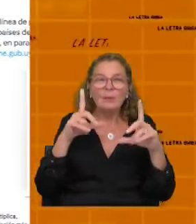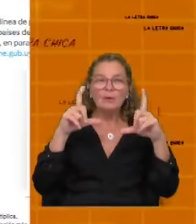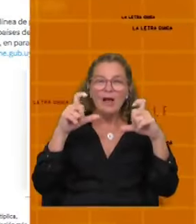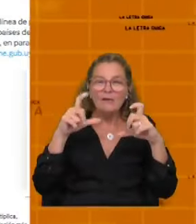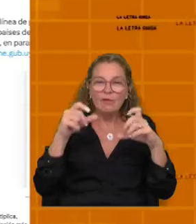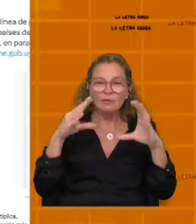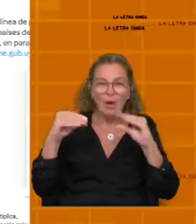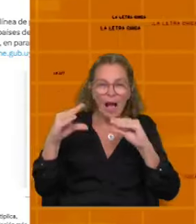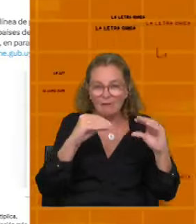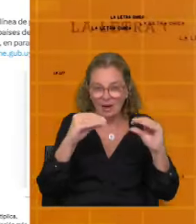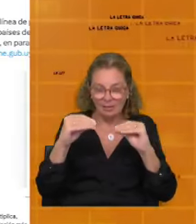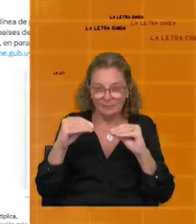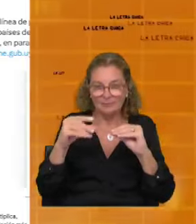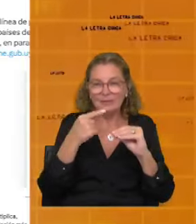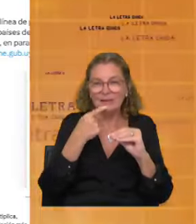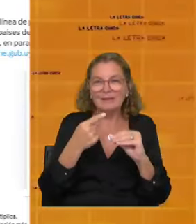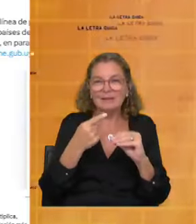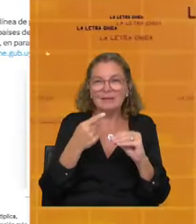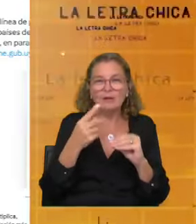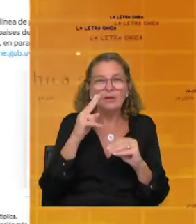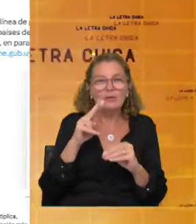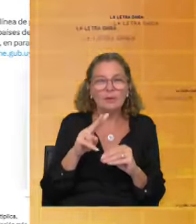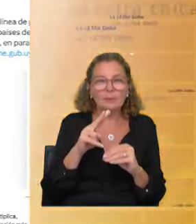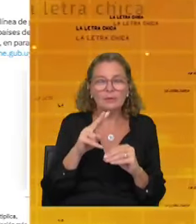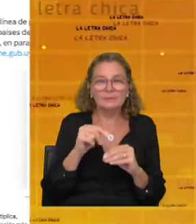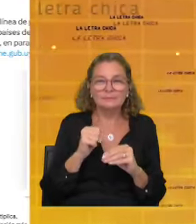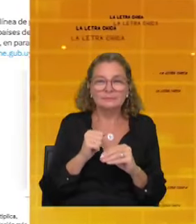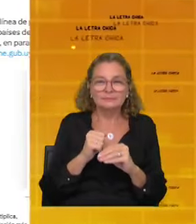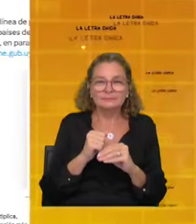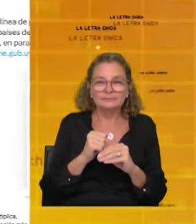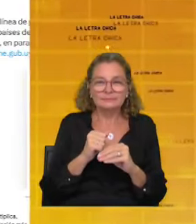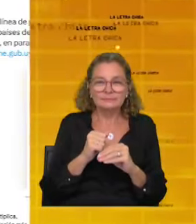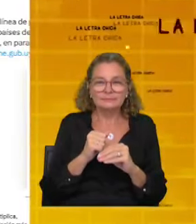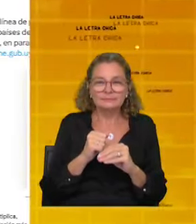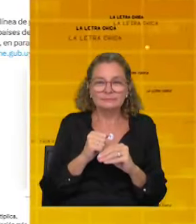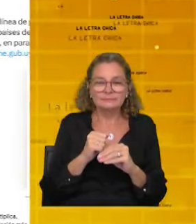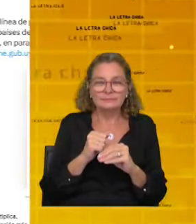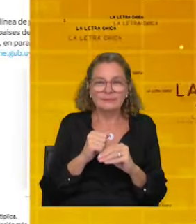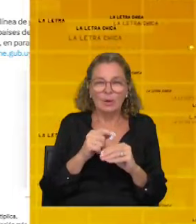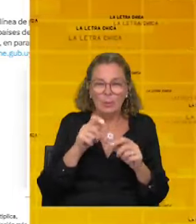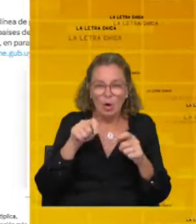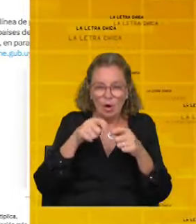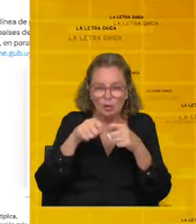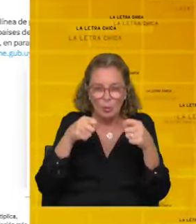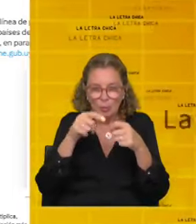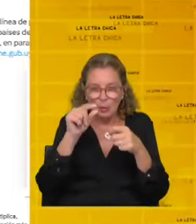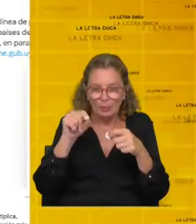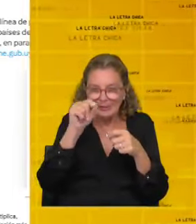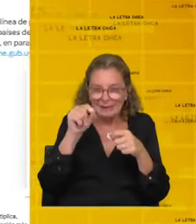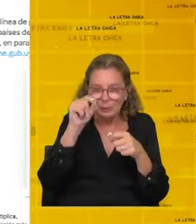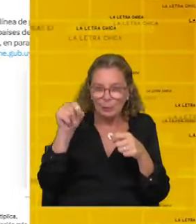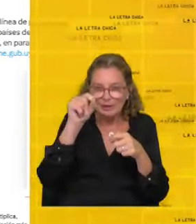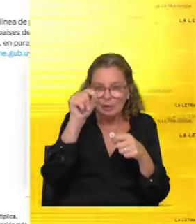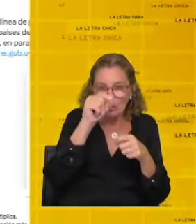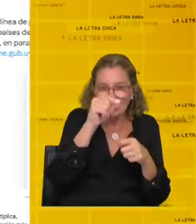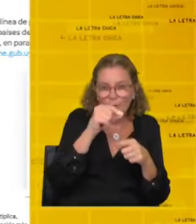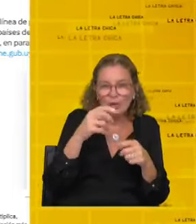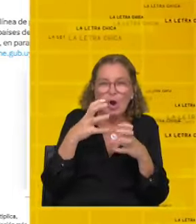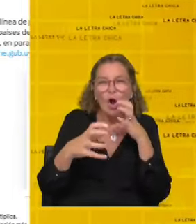esa conversación lo que vemos acá digamos son eh ciertos nodos que son los circulitos en colores que vemos